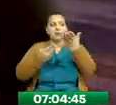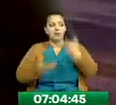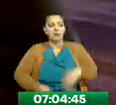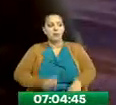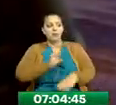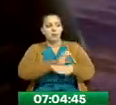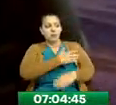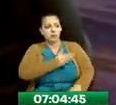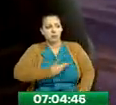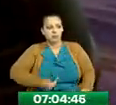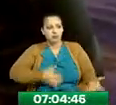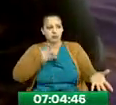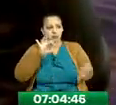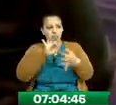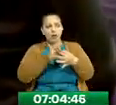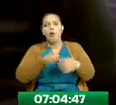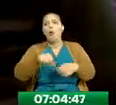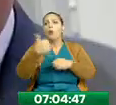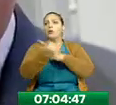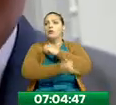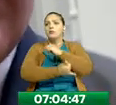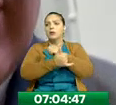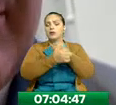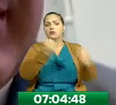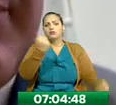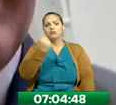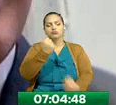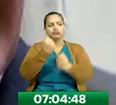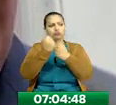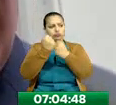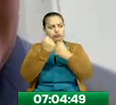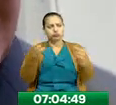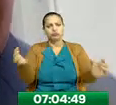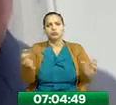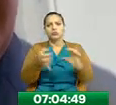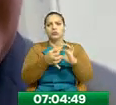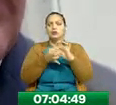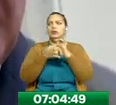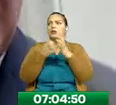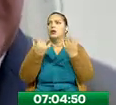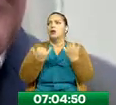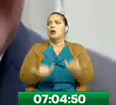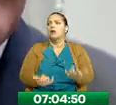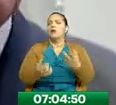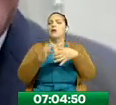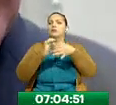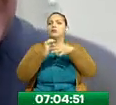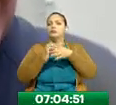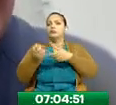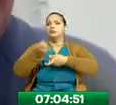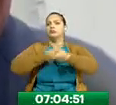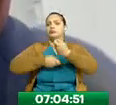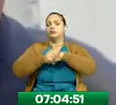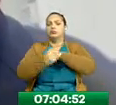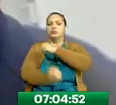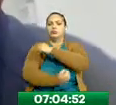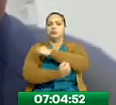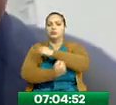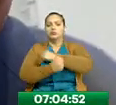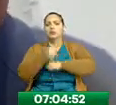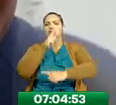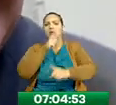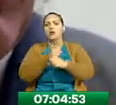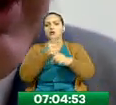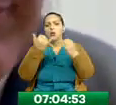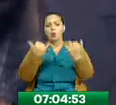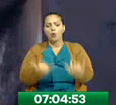las relaciones con otras naciones. Y adicionalmente para seguir fortaleciendo la relación con otros países, por eso celebro la reunión que voy a tener con el